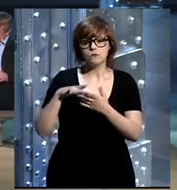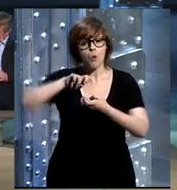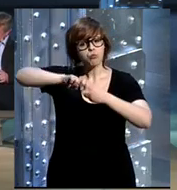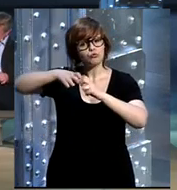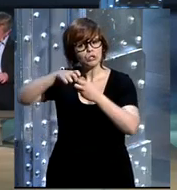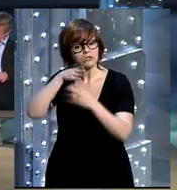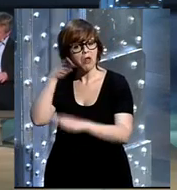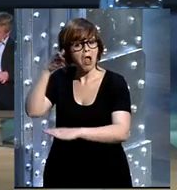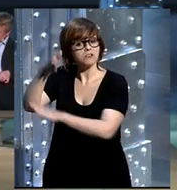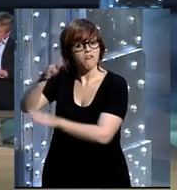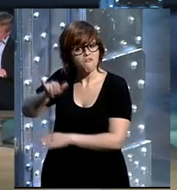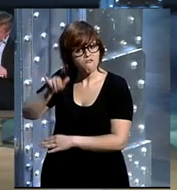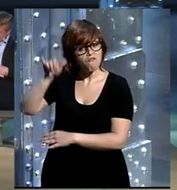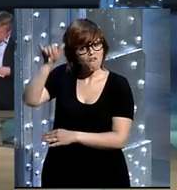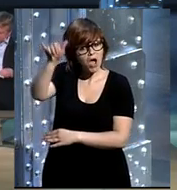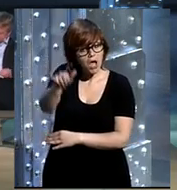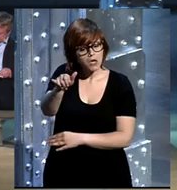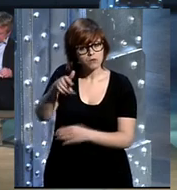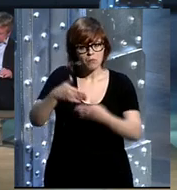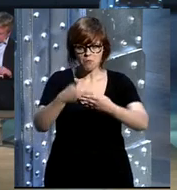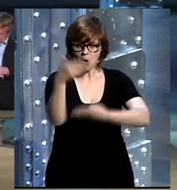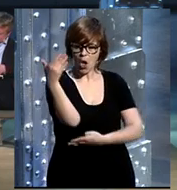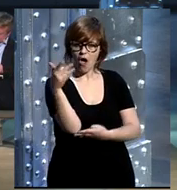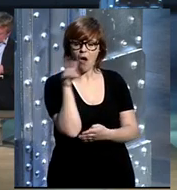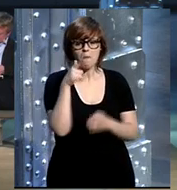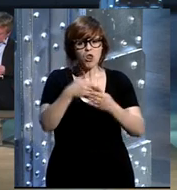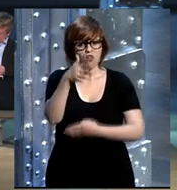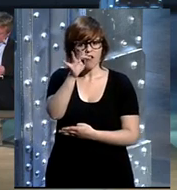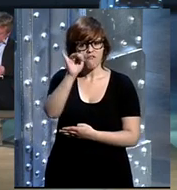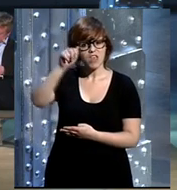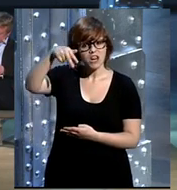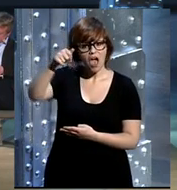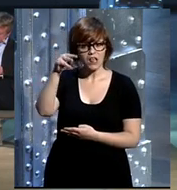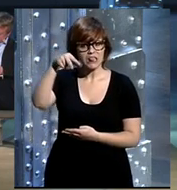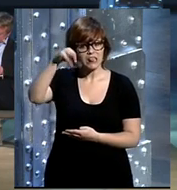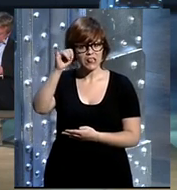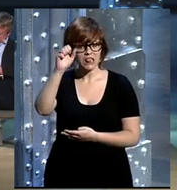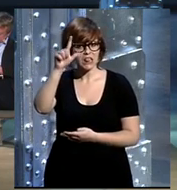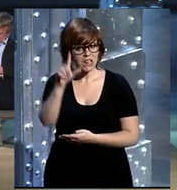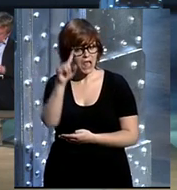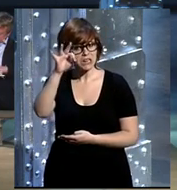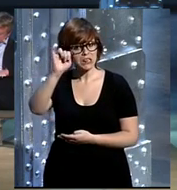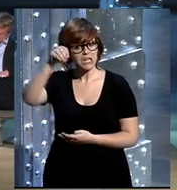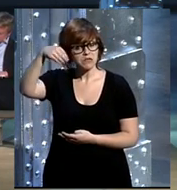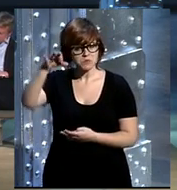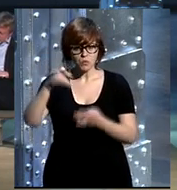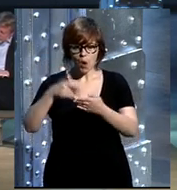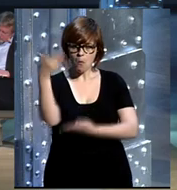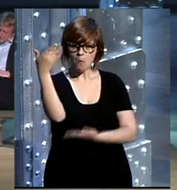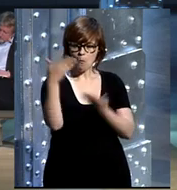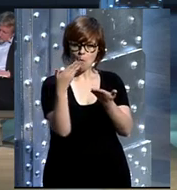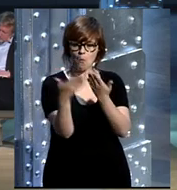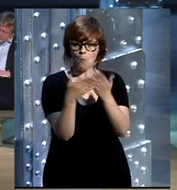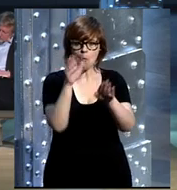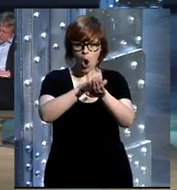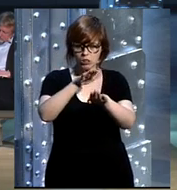Bruselas, pues leía el Financial Times y en la portada, probablemente ustedes lo hayan visto también,